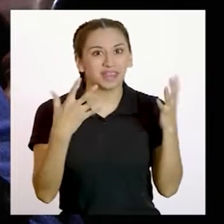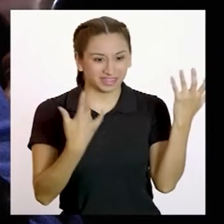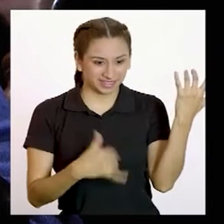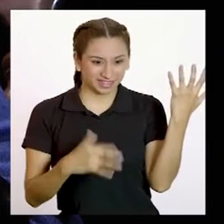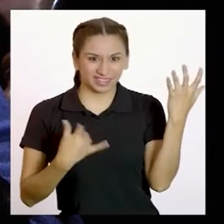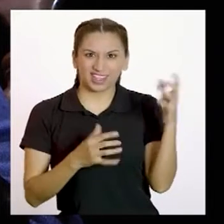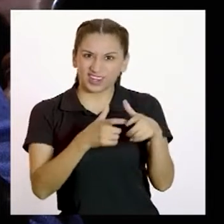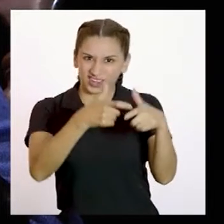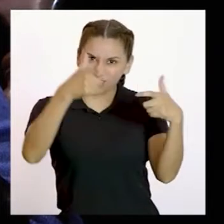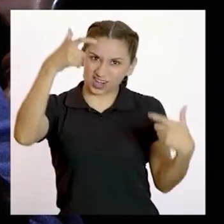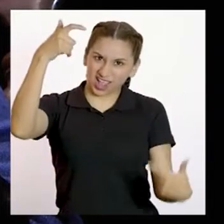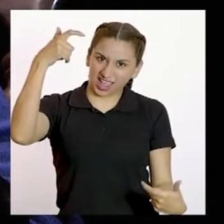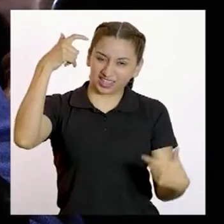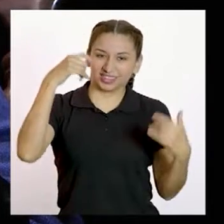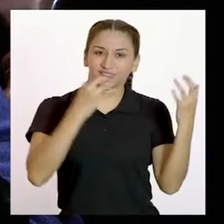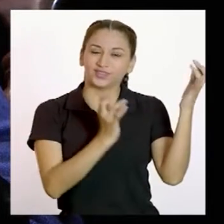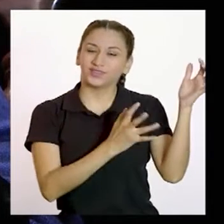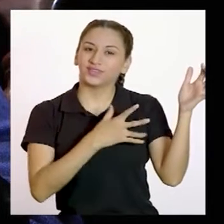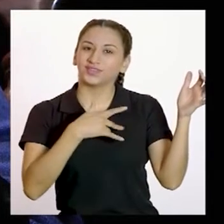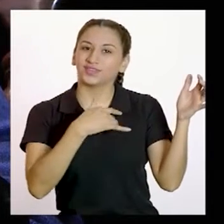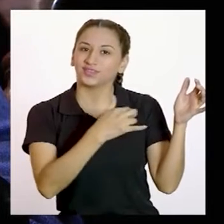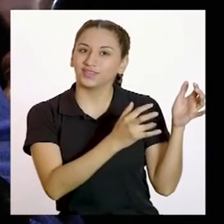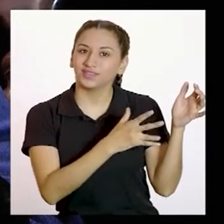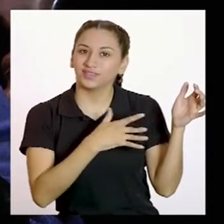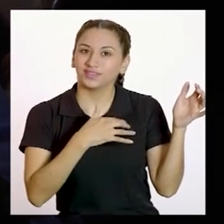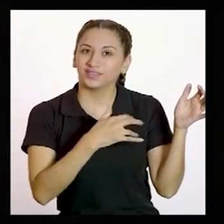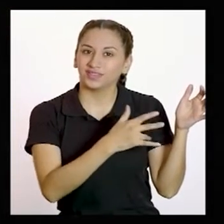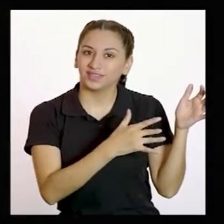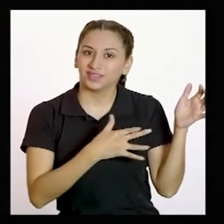Parece una guitarra gigante.